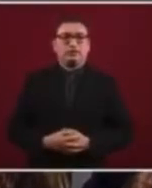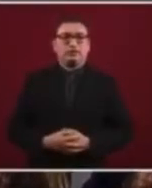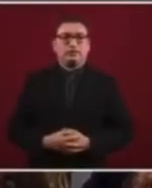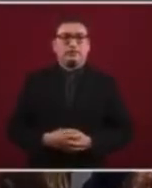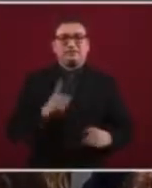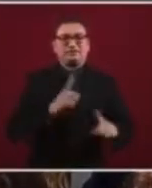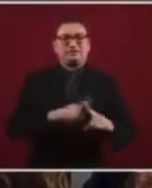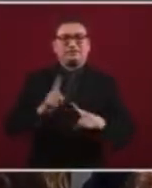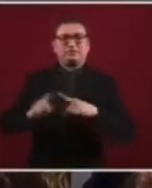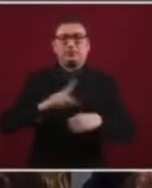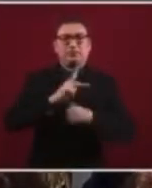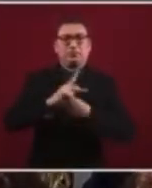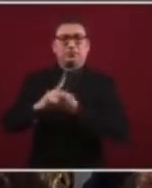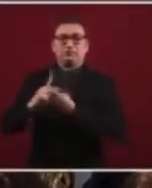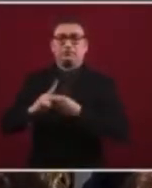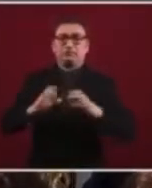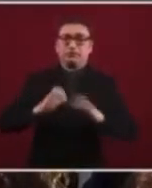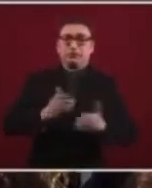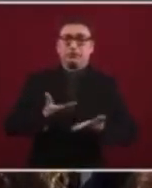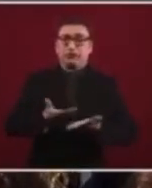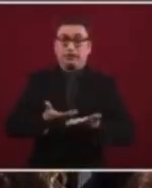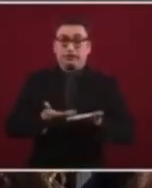es la buena vecindad y otra la